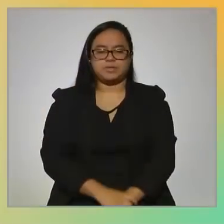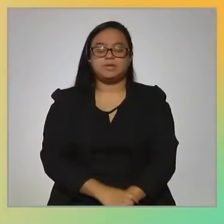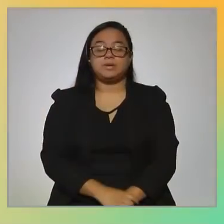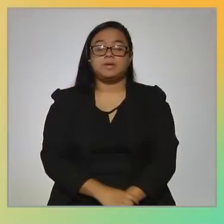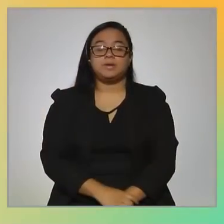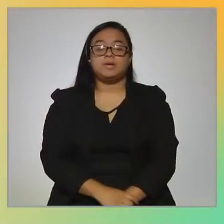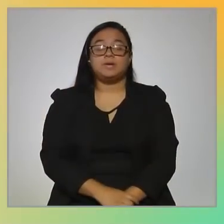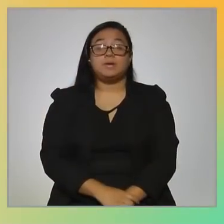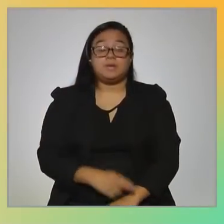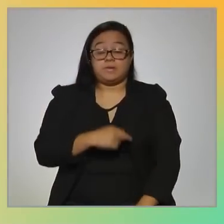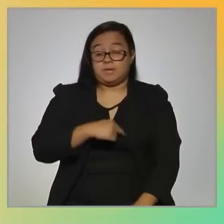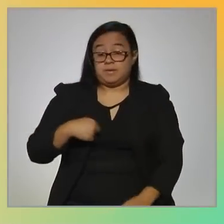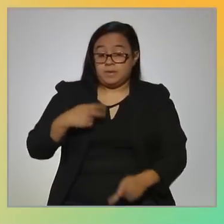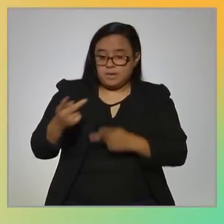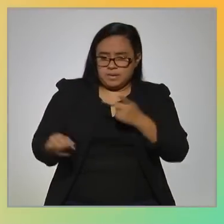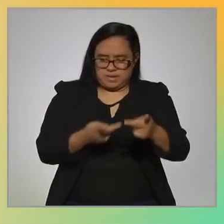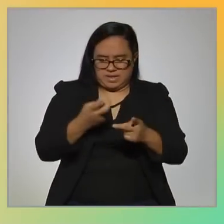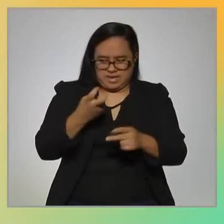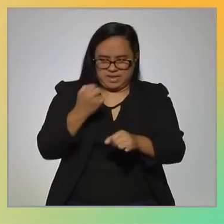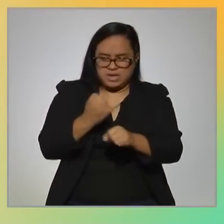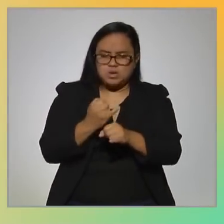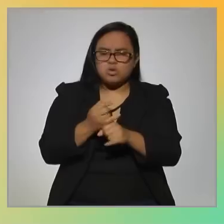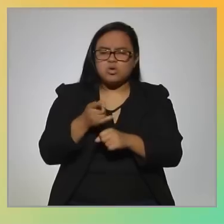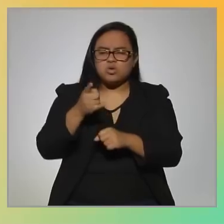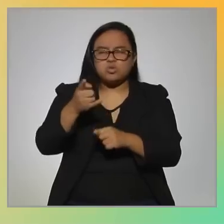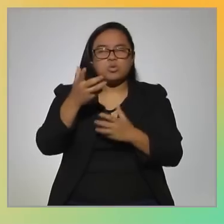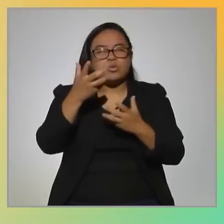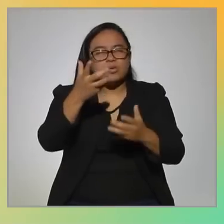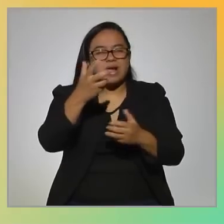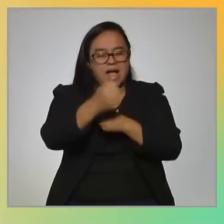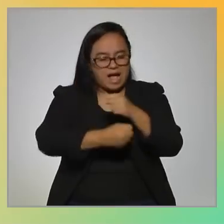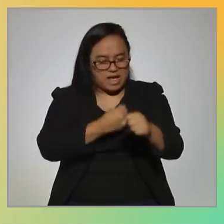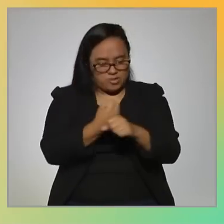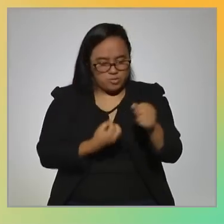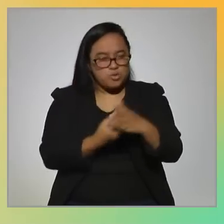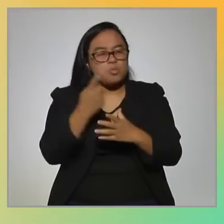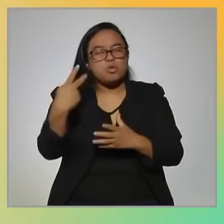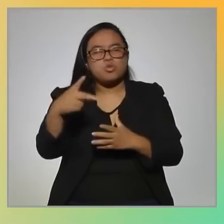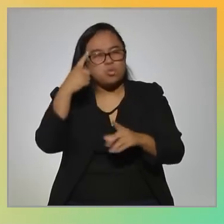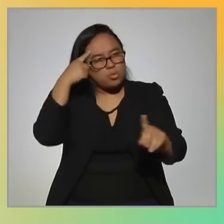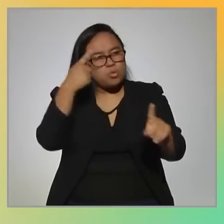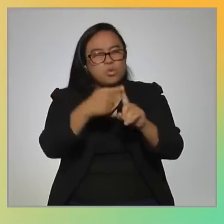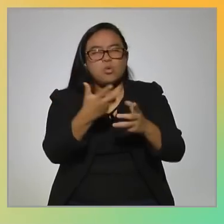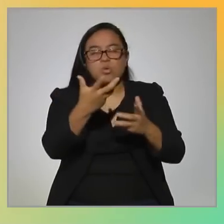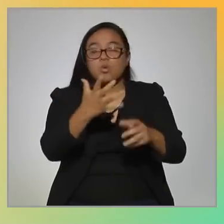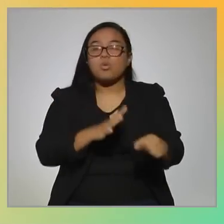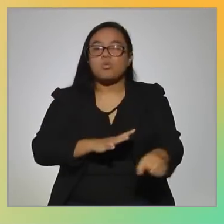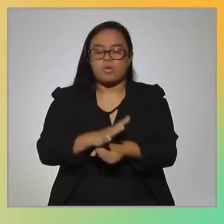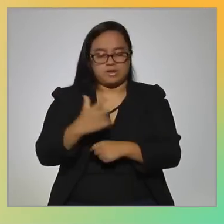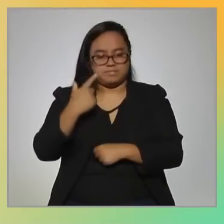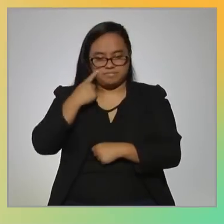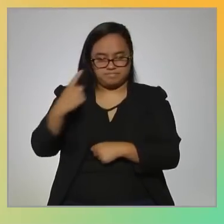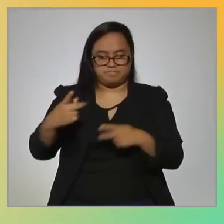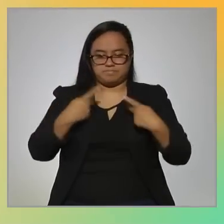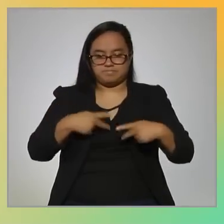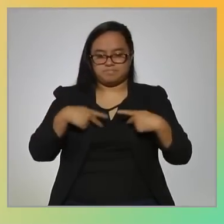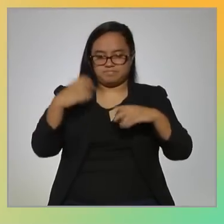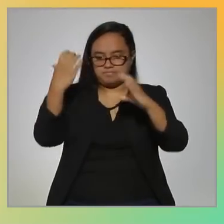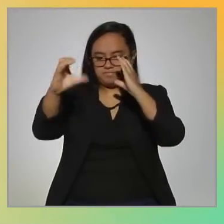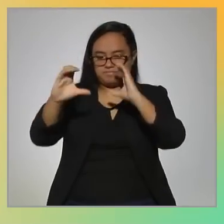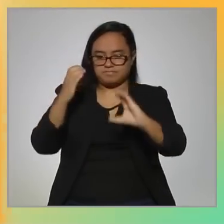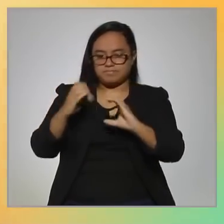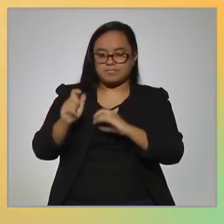Al preguntar en nuestras redes sociales cuáles son tus propósitos de año nuevo, estos fueron algunos de los comentarios